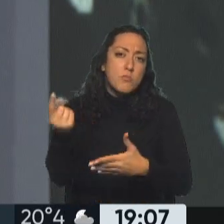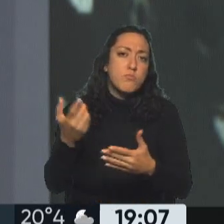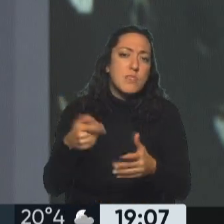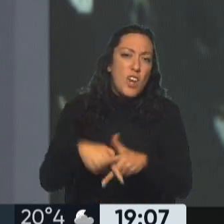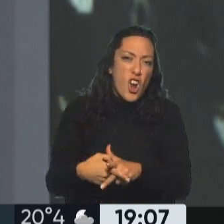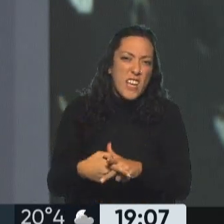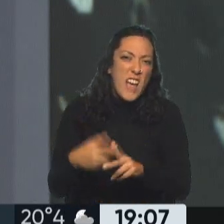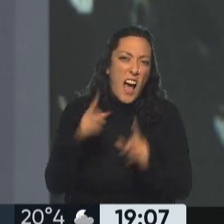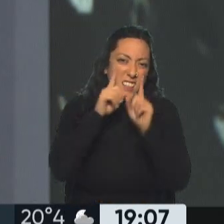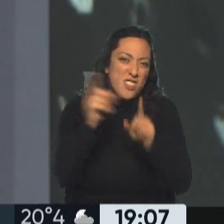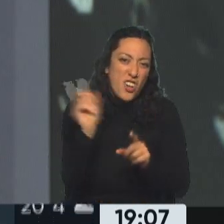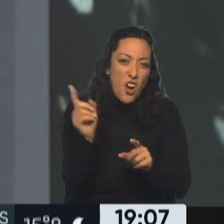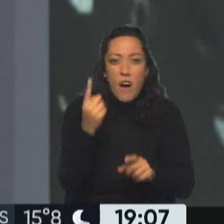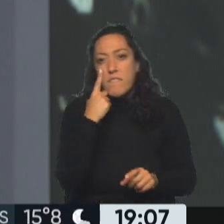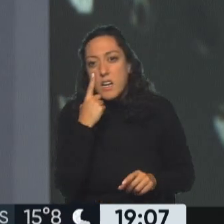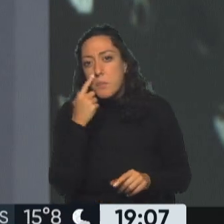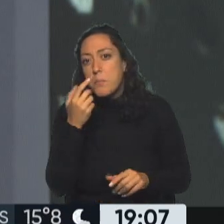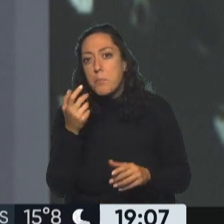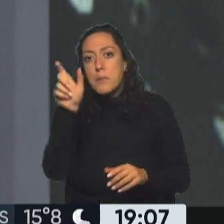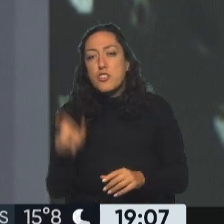chequear si la realmente necesita la plata o no Gracias